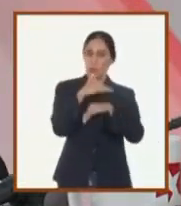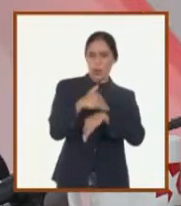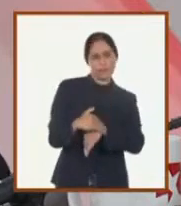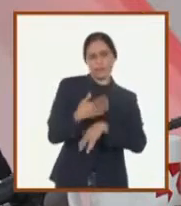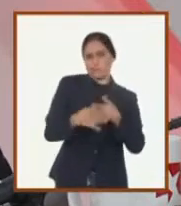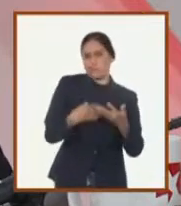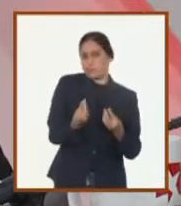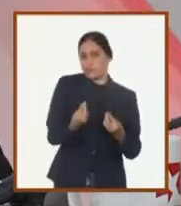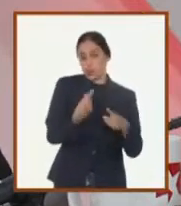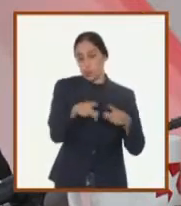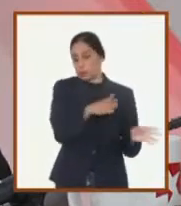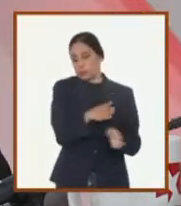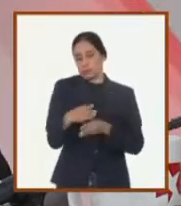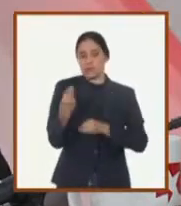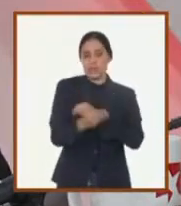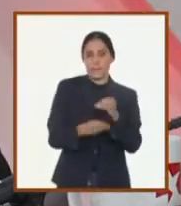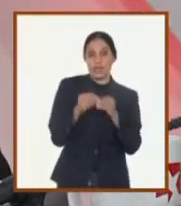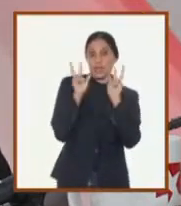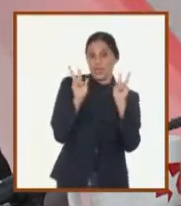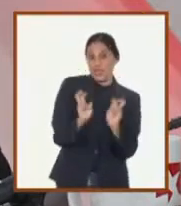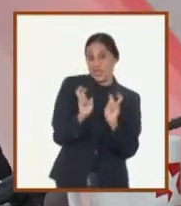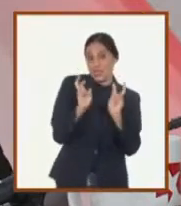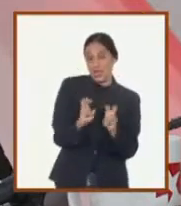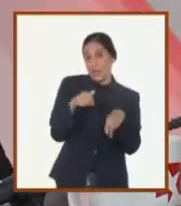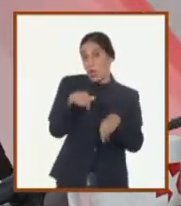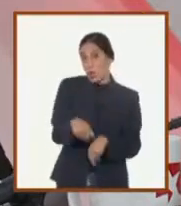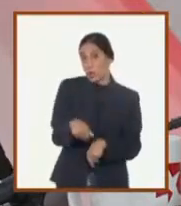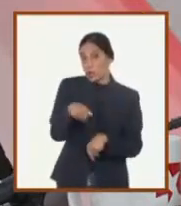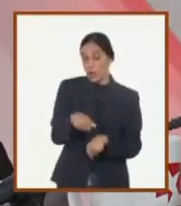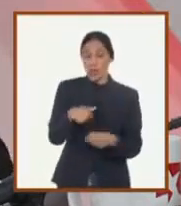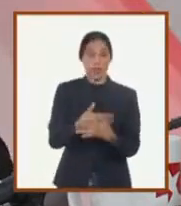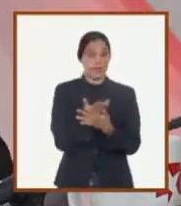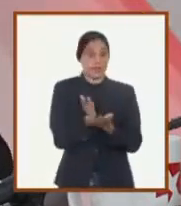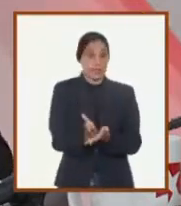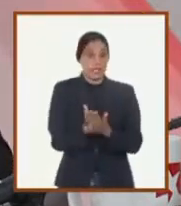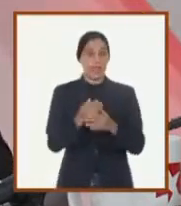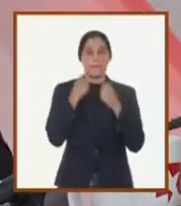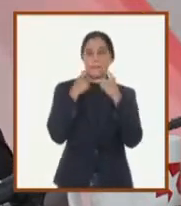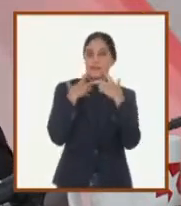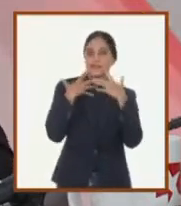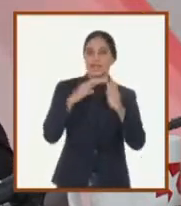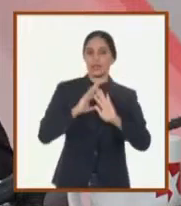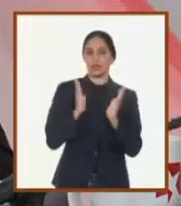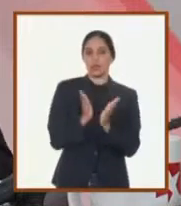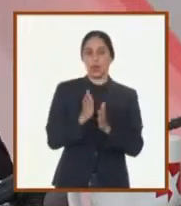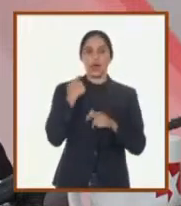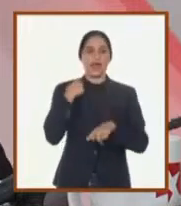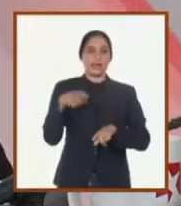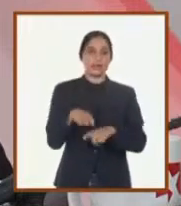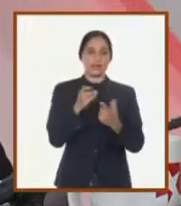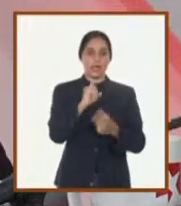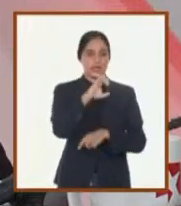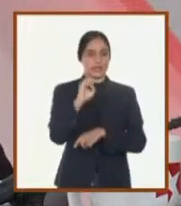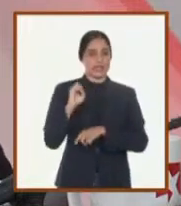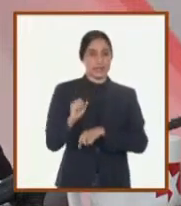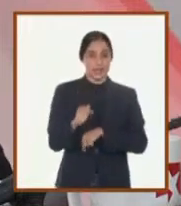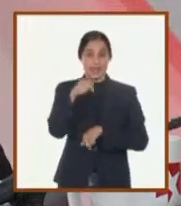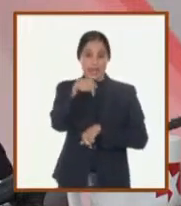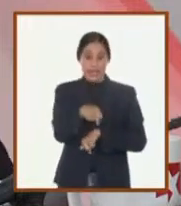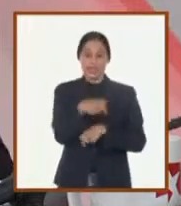entonces en materia hablando precisamente de lo que ha significado los 60 años de esta